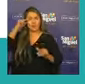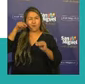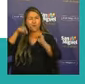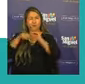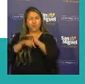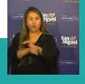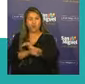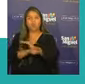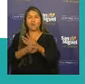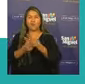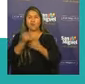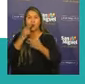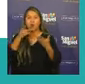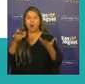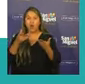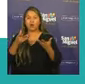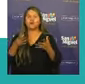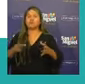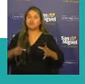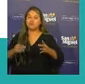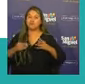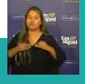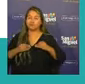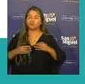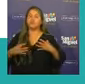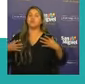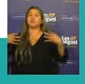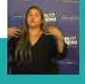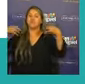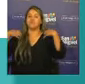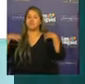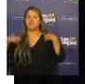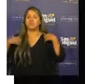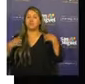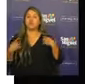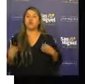está poder hacernos cargo como comunidad